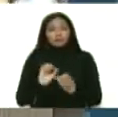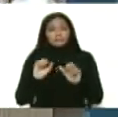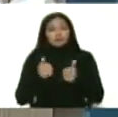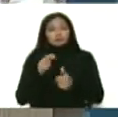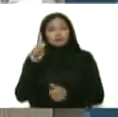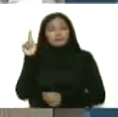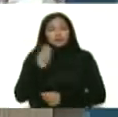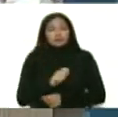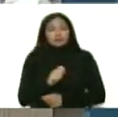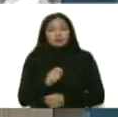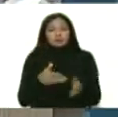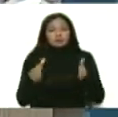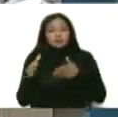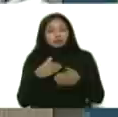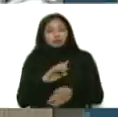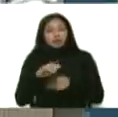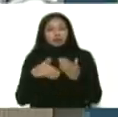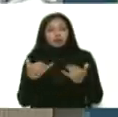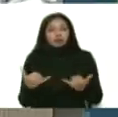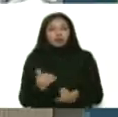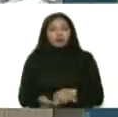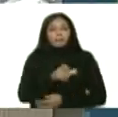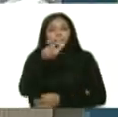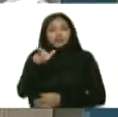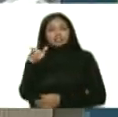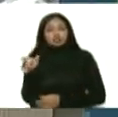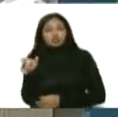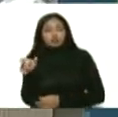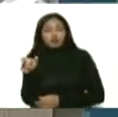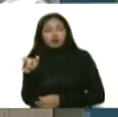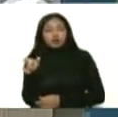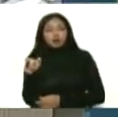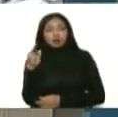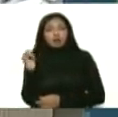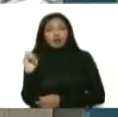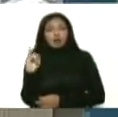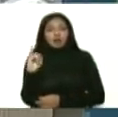marzo hasta la fecha, son personas que provienen